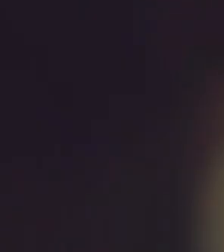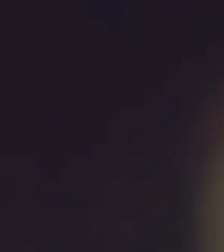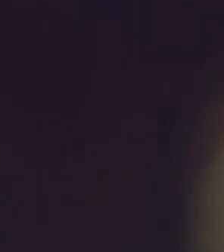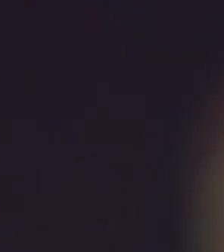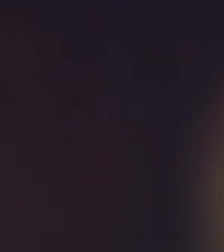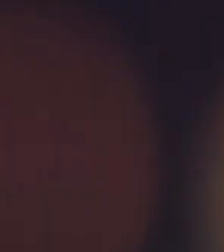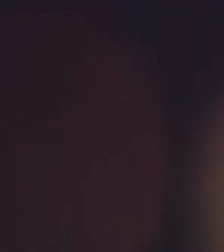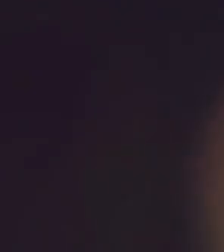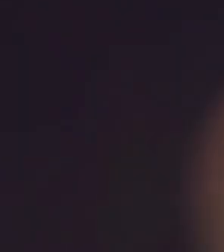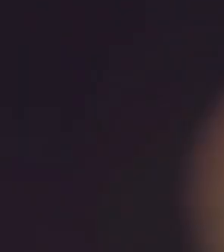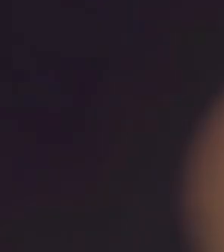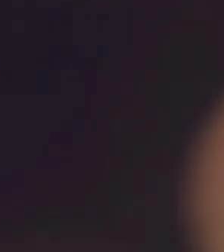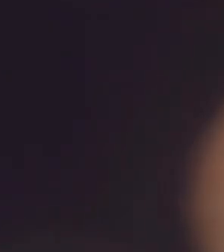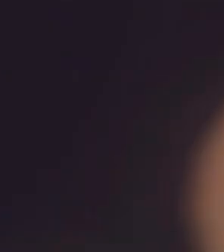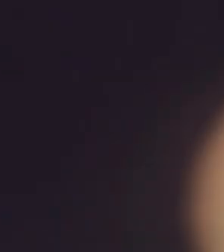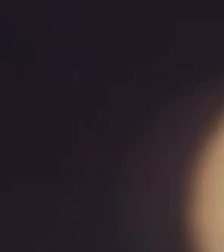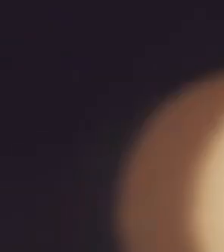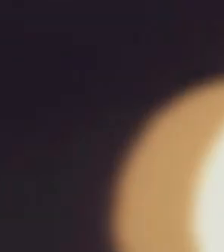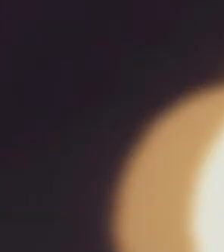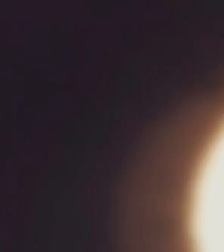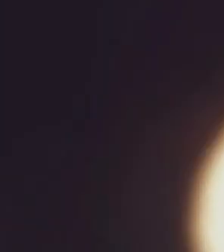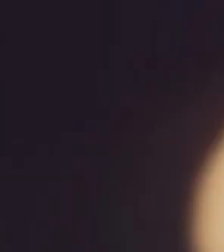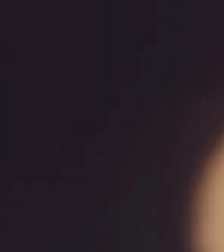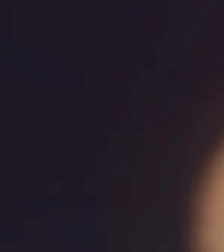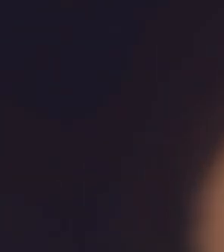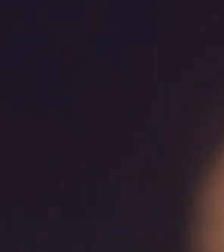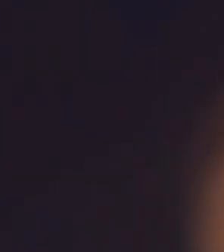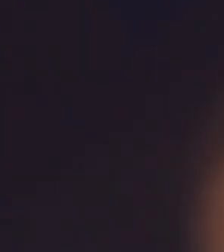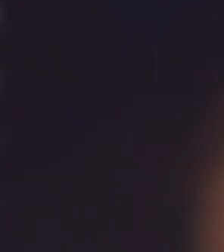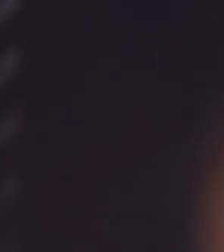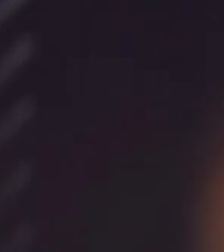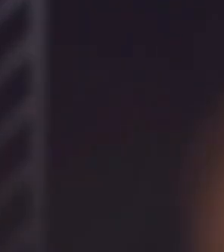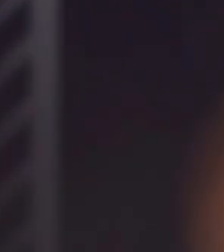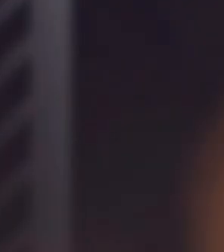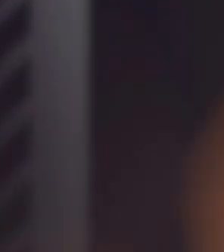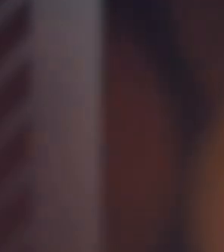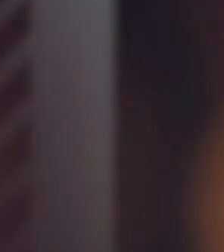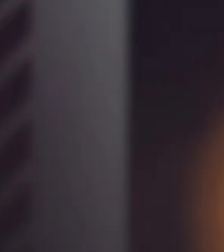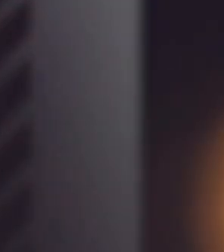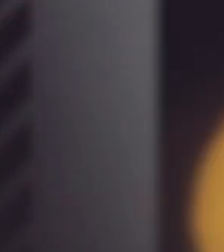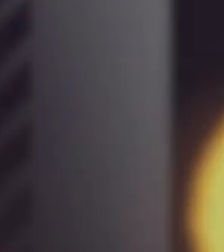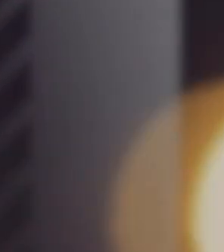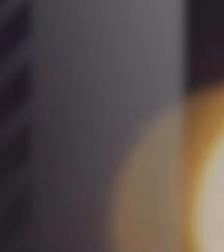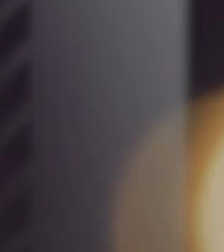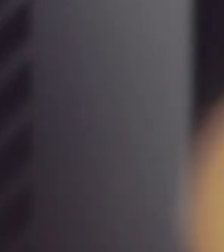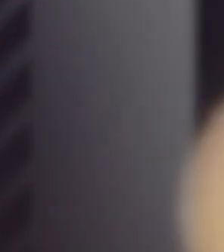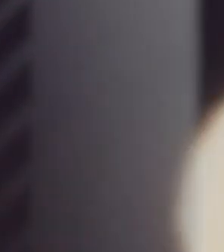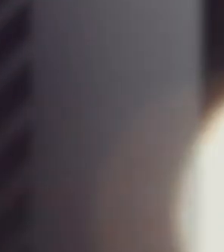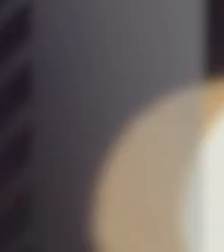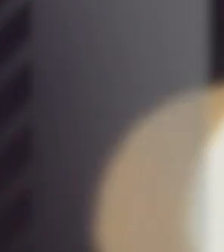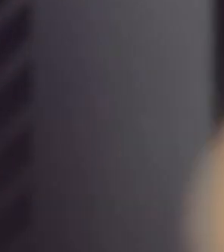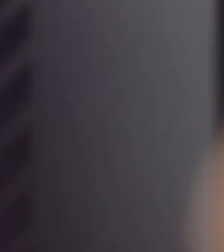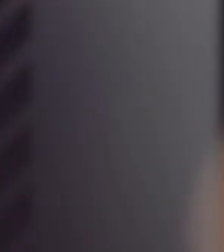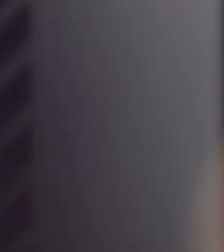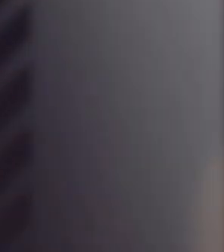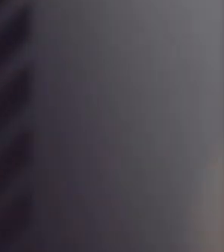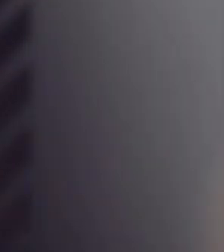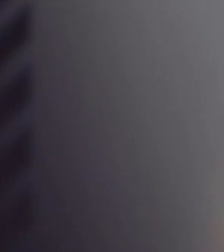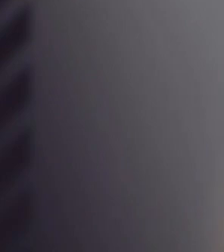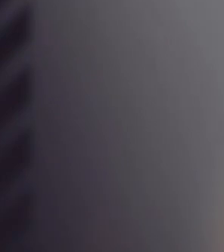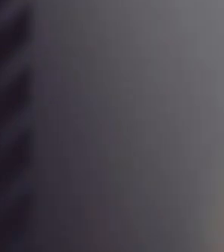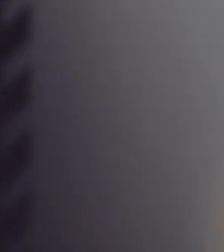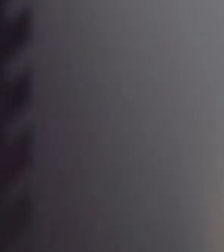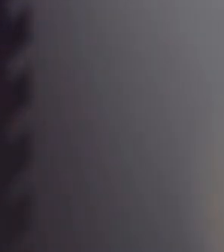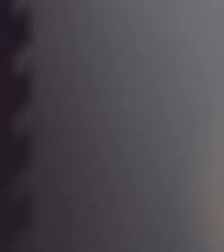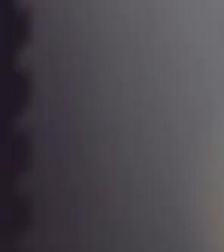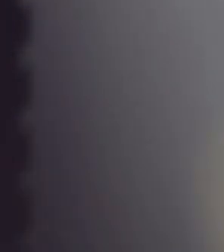bien. En Twitter, Noticias TV Perú, en Facebook, TV Perú Noticias. Síganos en Instagram desde TV Perú Noticias y la señal en vivo desde nuestro canal